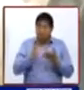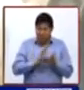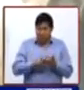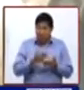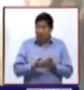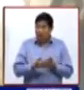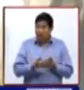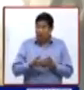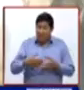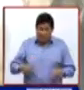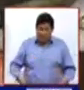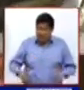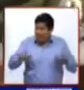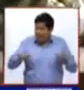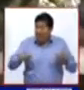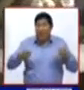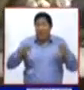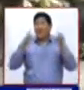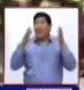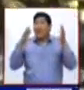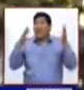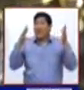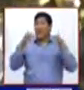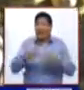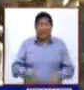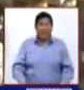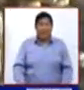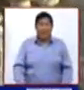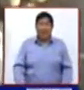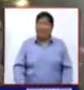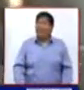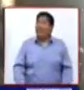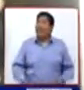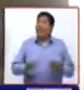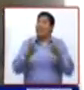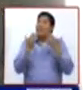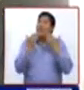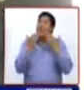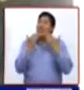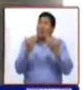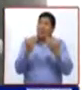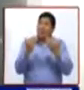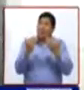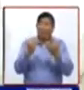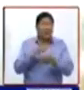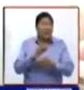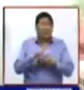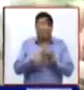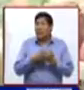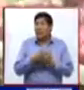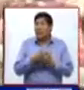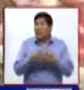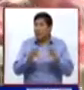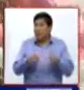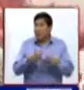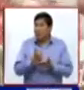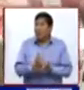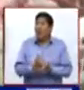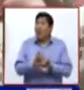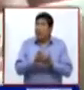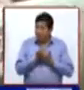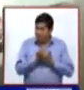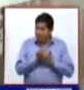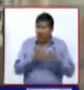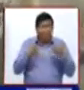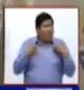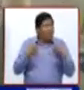mi garrafa, estoy muy feliz. Quisiera agradecerles a las personas que me han ayudado, que